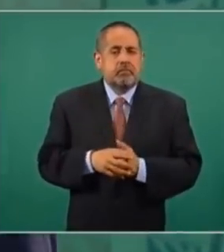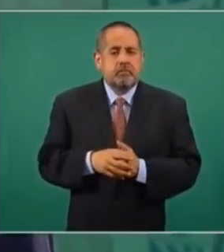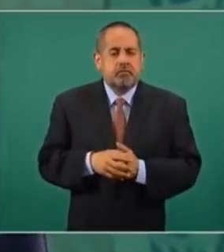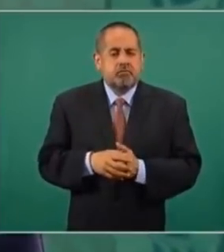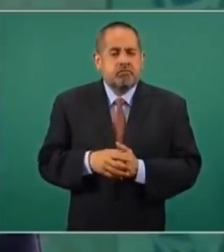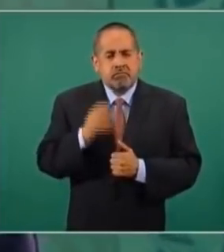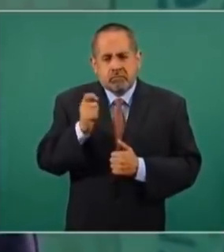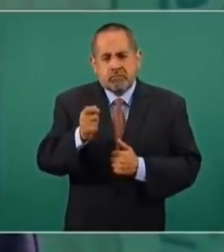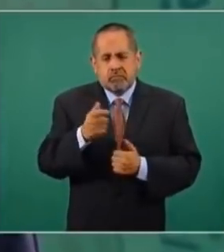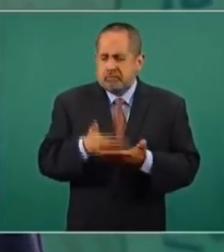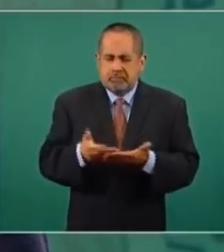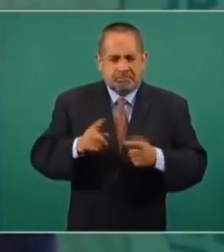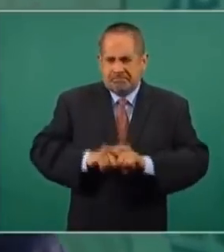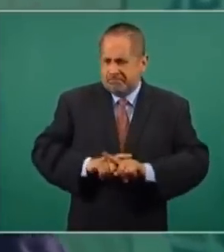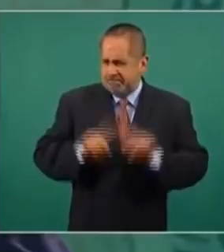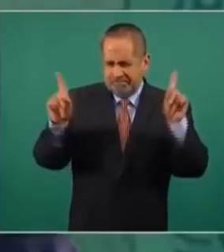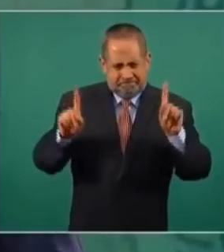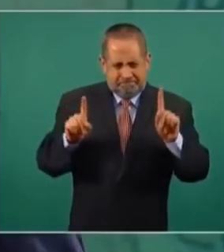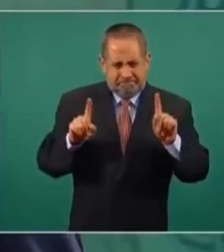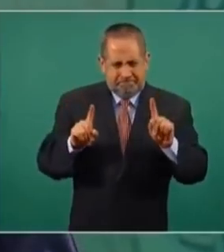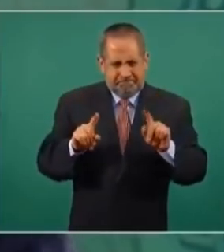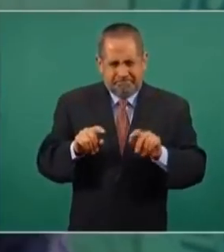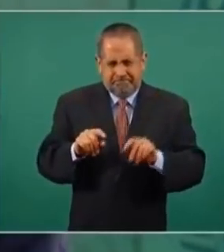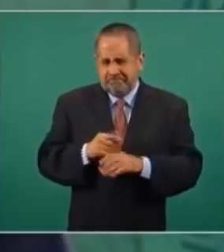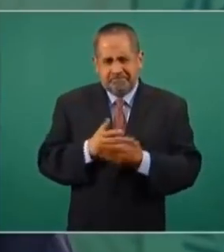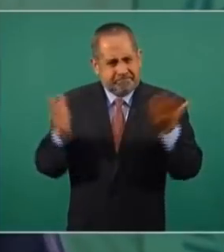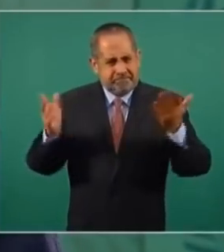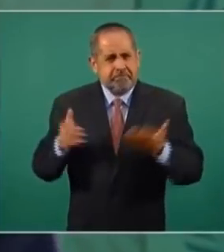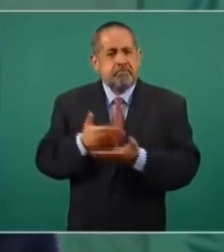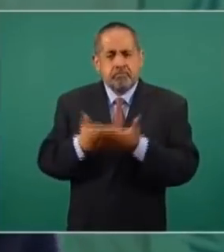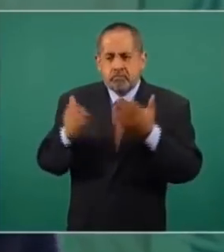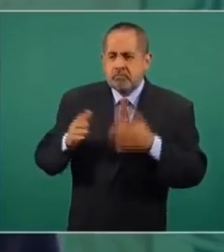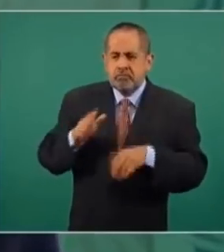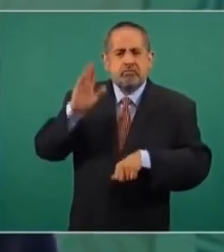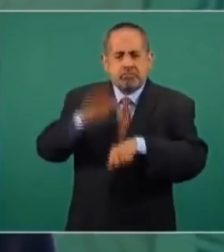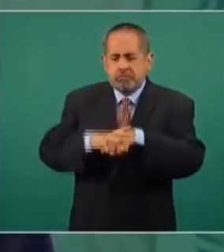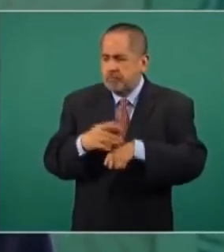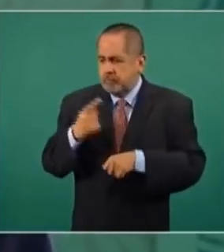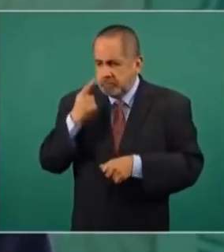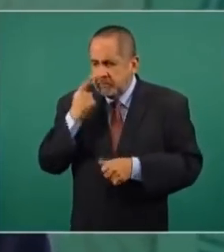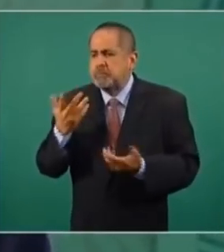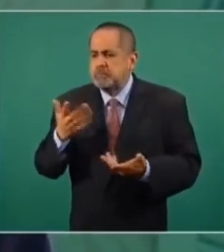ahora es distinto, o sea, porque hay mucho más solidaridad,